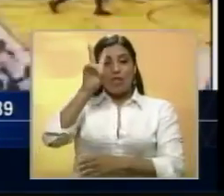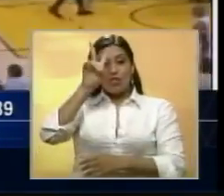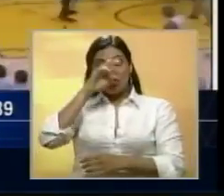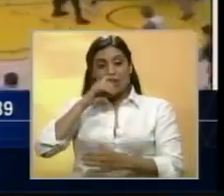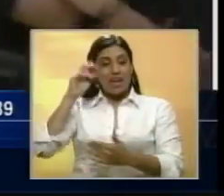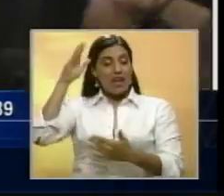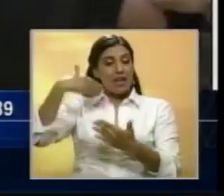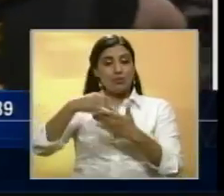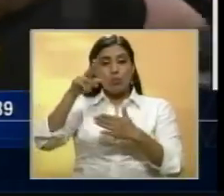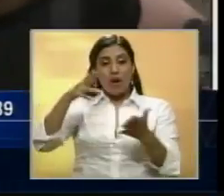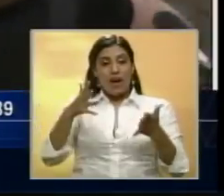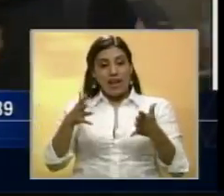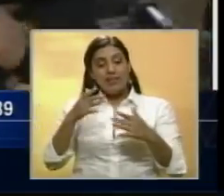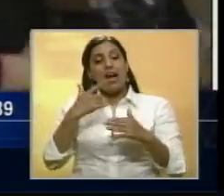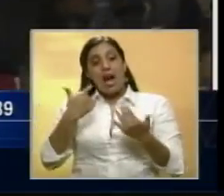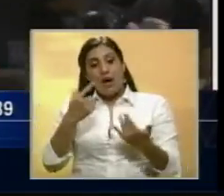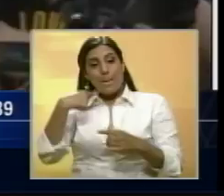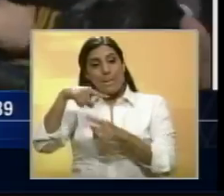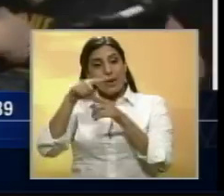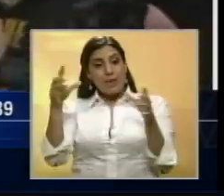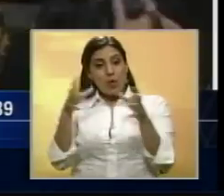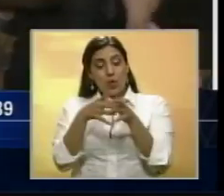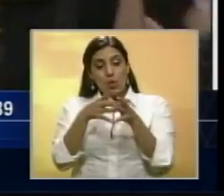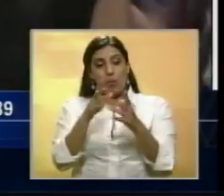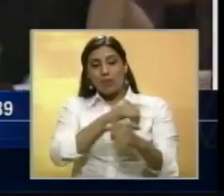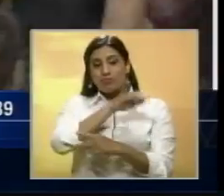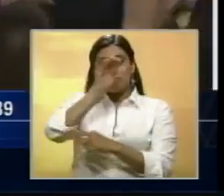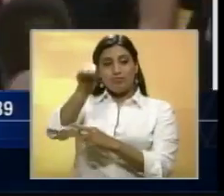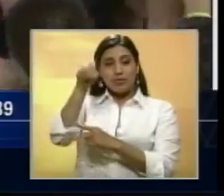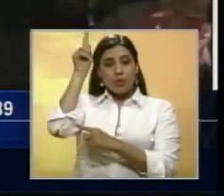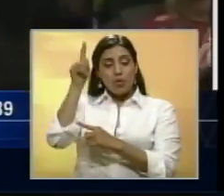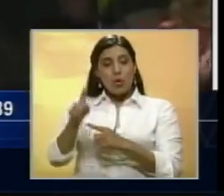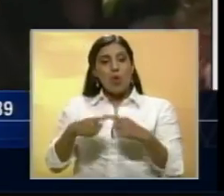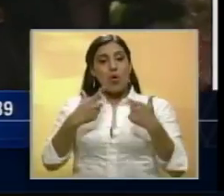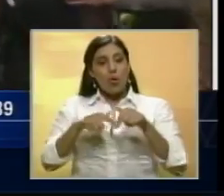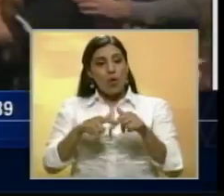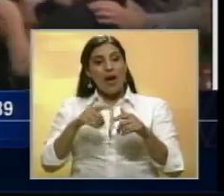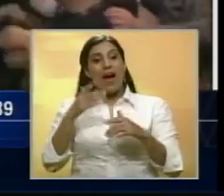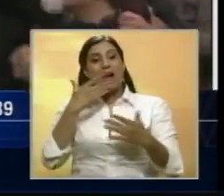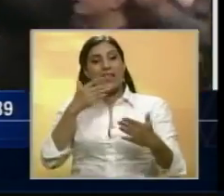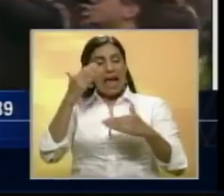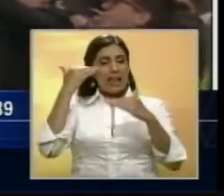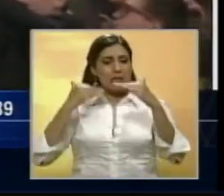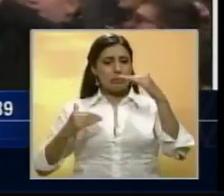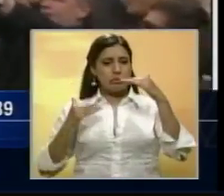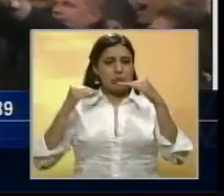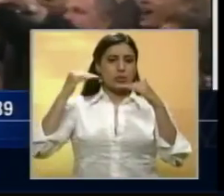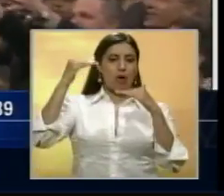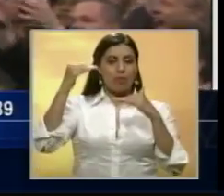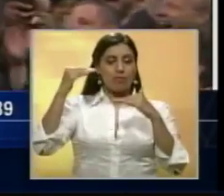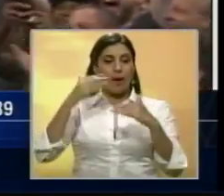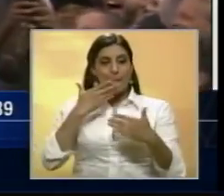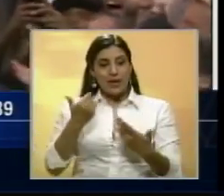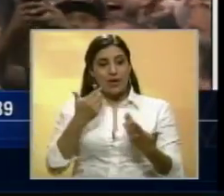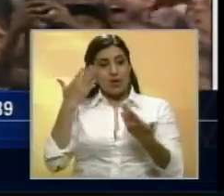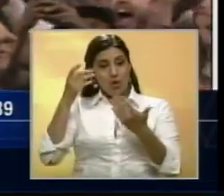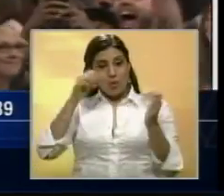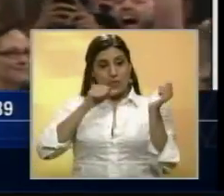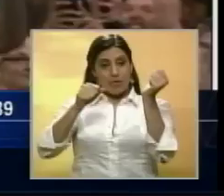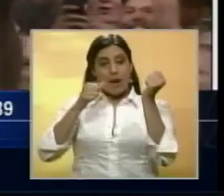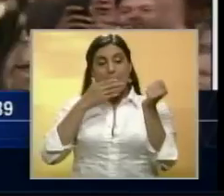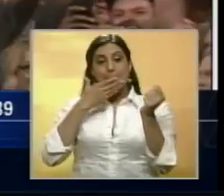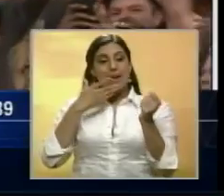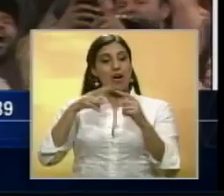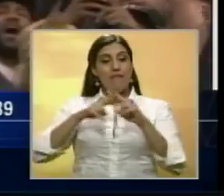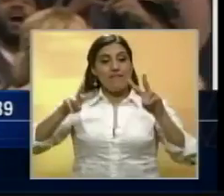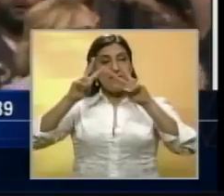años. Además, se convirtieron en el primer equipo en lograr una remontada histórica luego de estar abajo 3-1. LeBron James fue el jugador